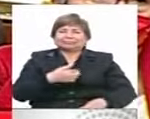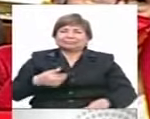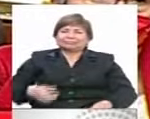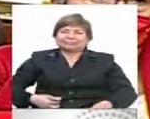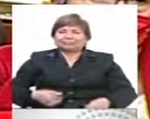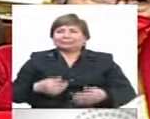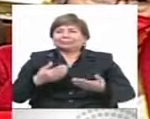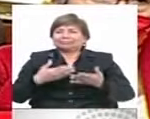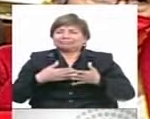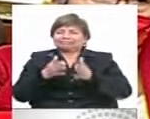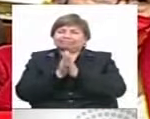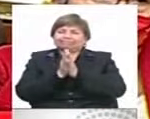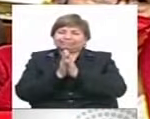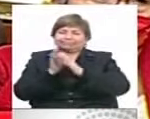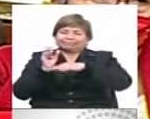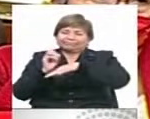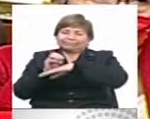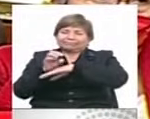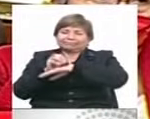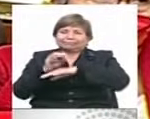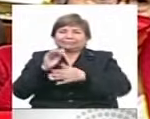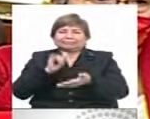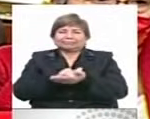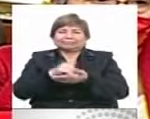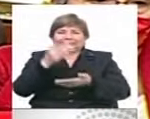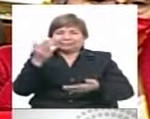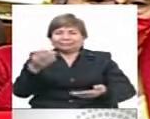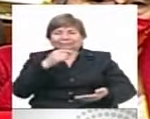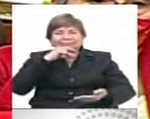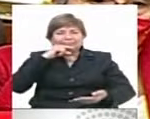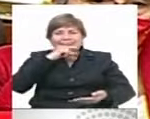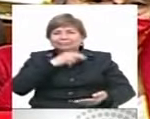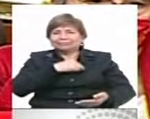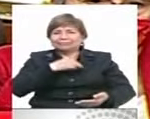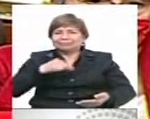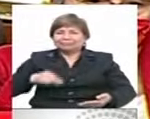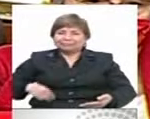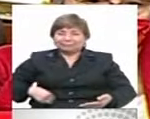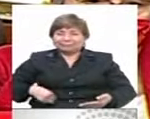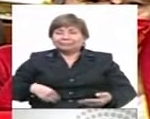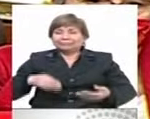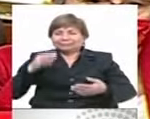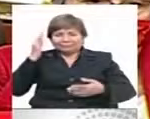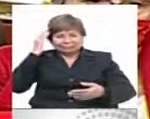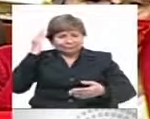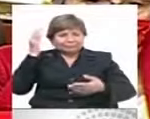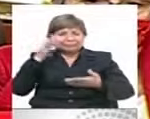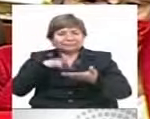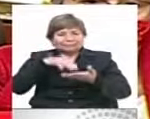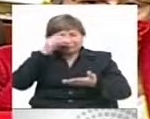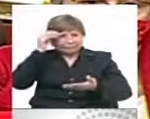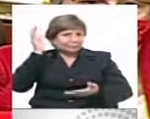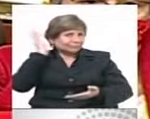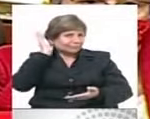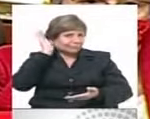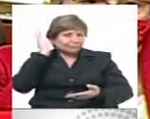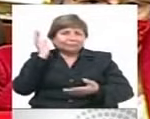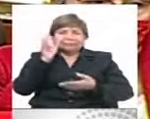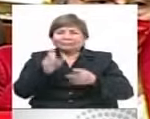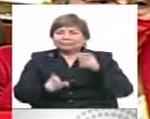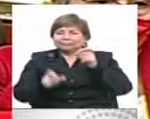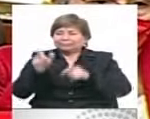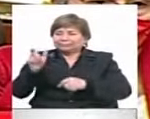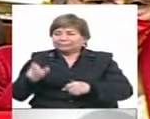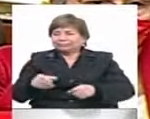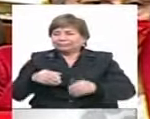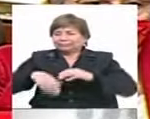presidenta, yo le recomiendo a la señora Premier Mirta Vázquez que sepa escuchar el clamor del pueblo